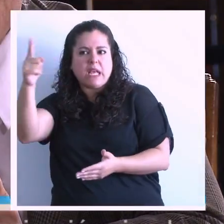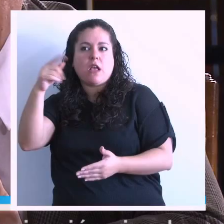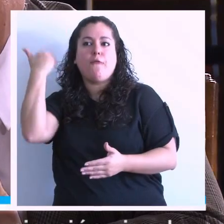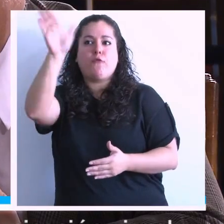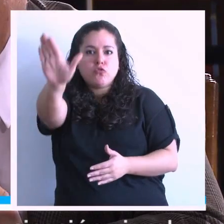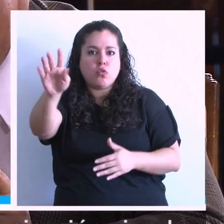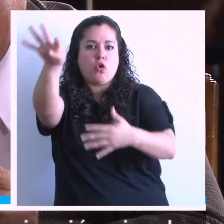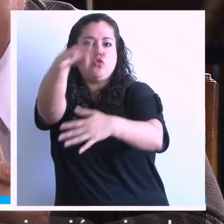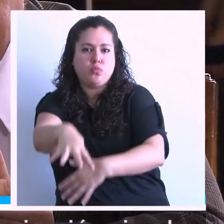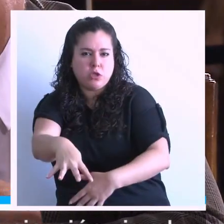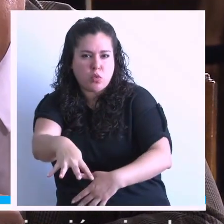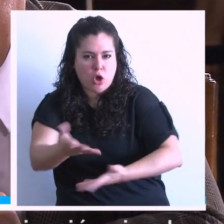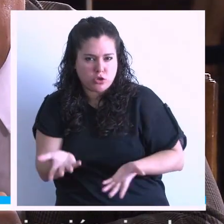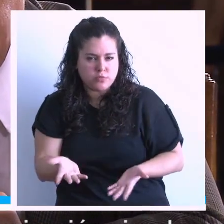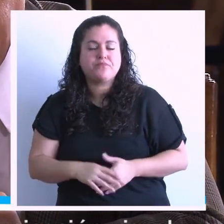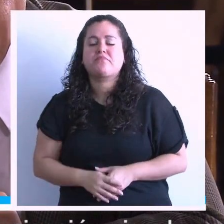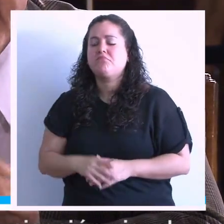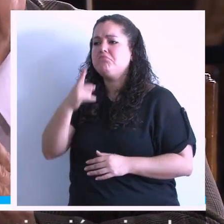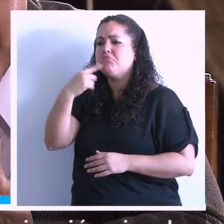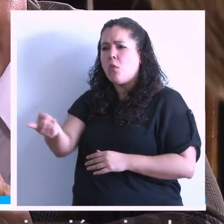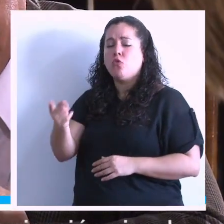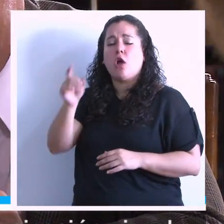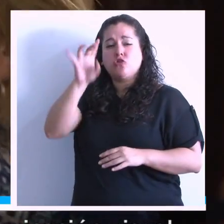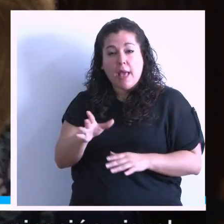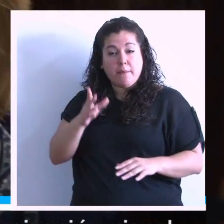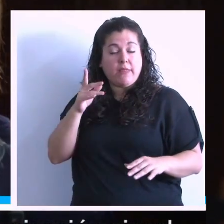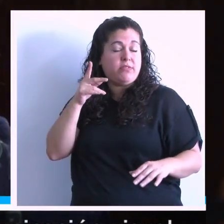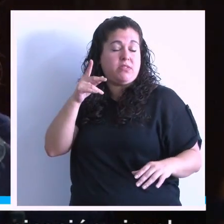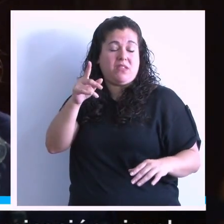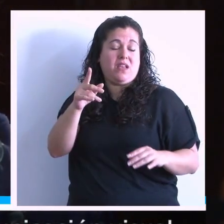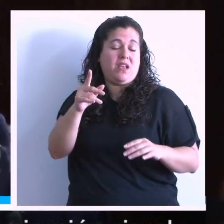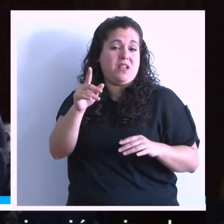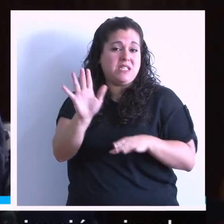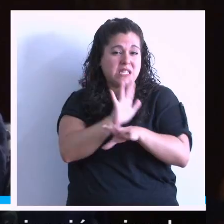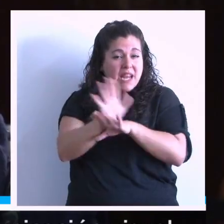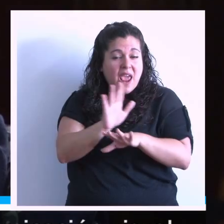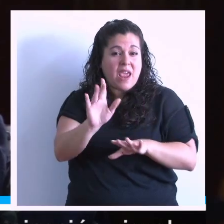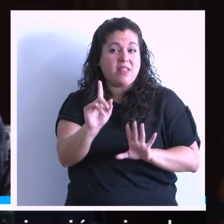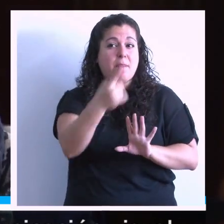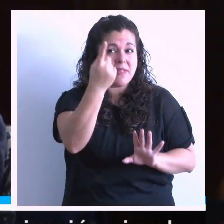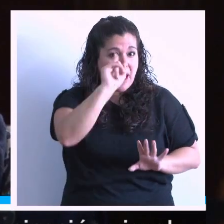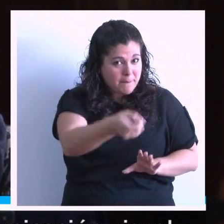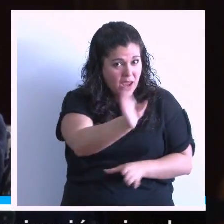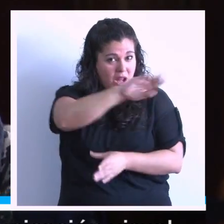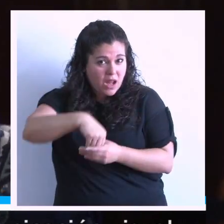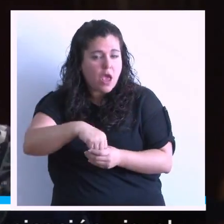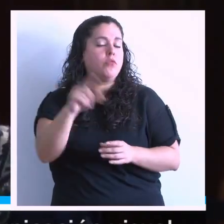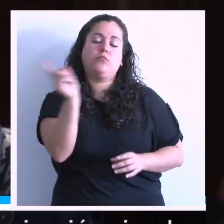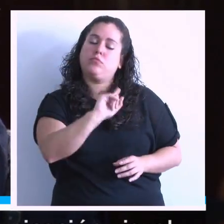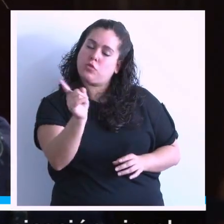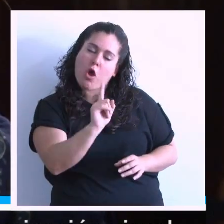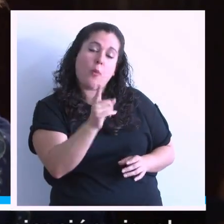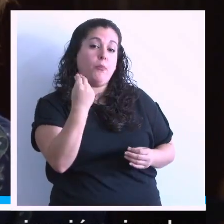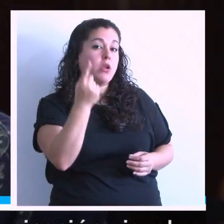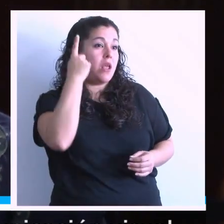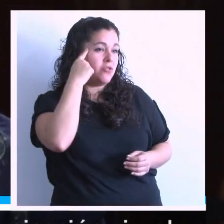proyecto no contempla al cine independiente en esta primera etapa. No, en esta primera etapa no, porque entendemos que el cine